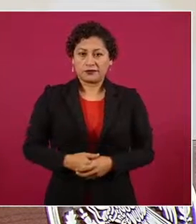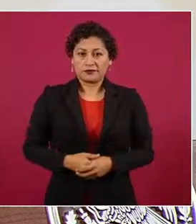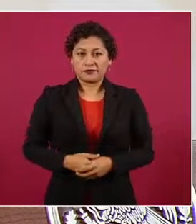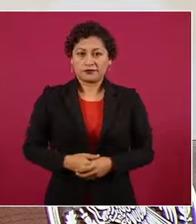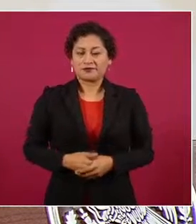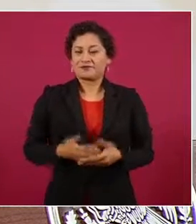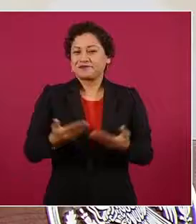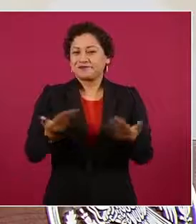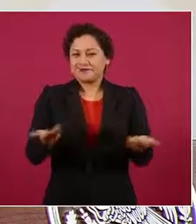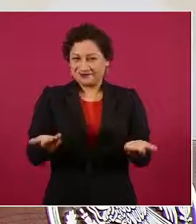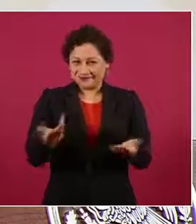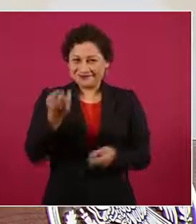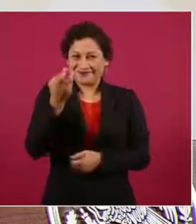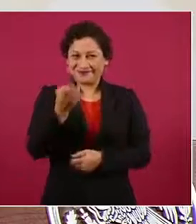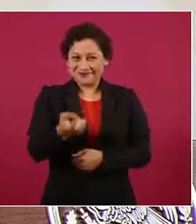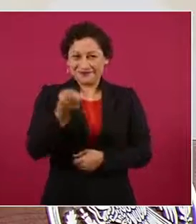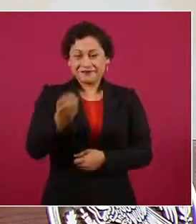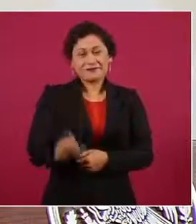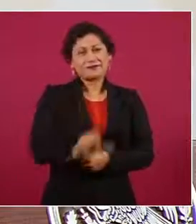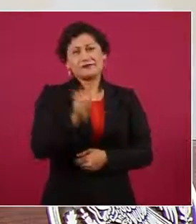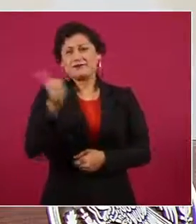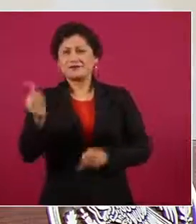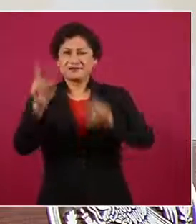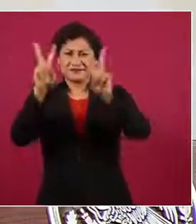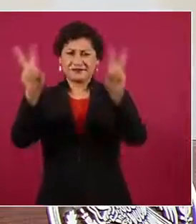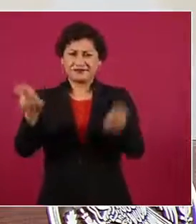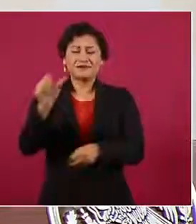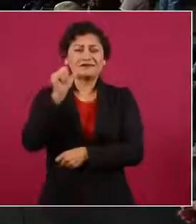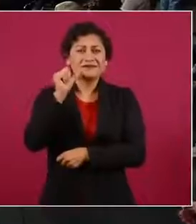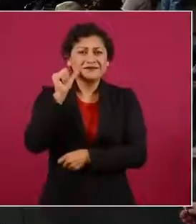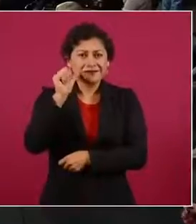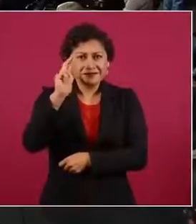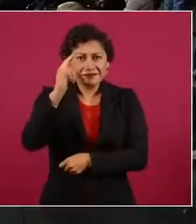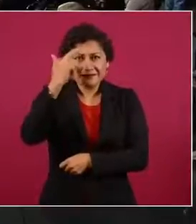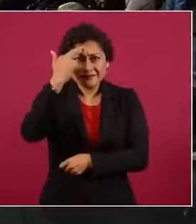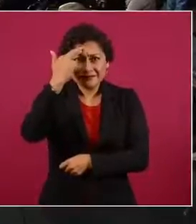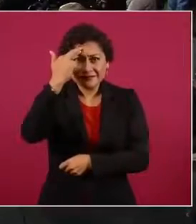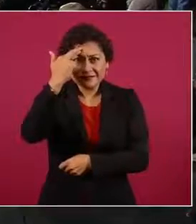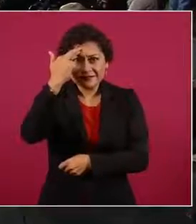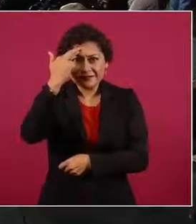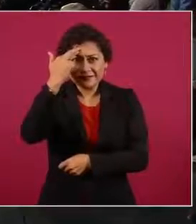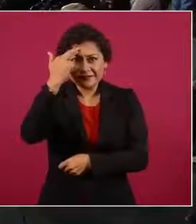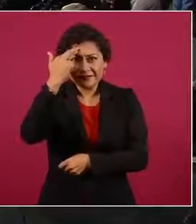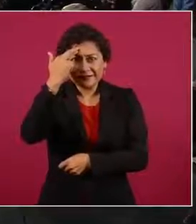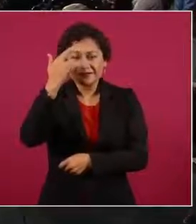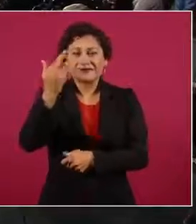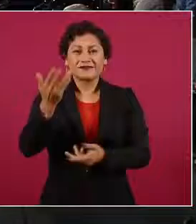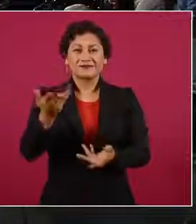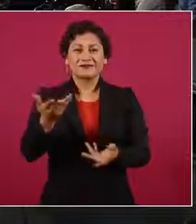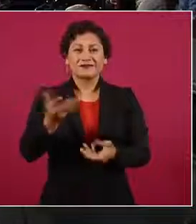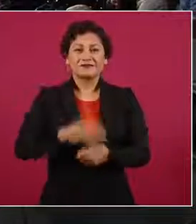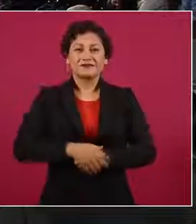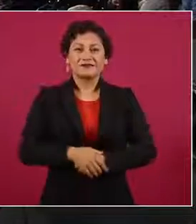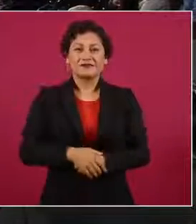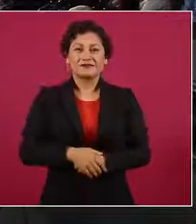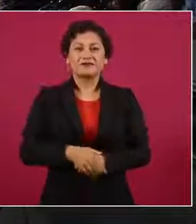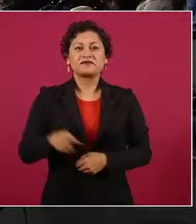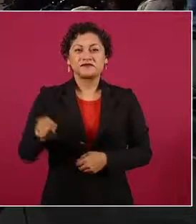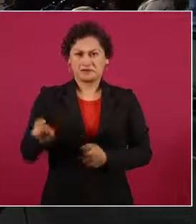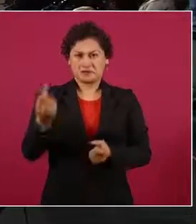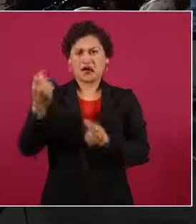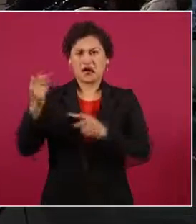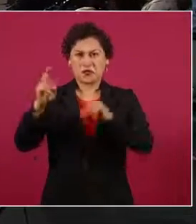Y así otras cosas de ayer, ¿no? Que tú me